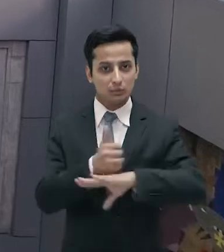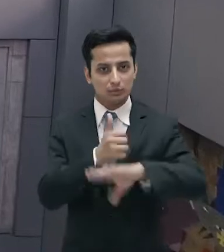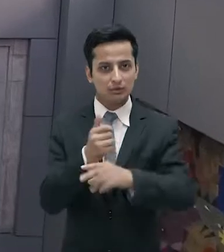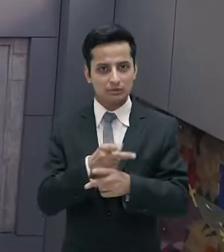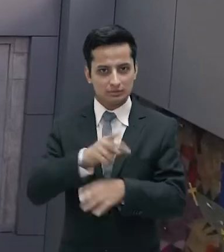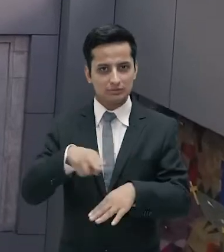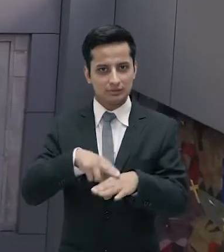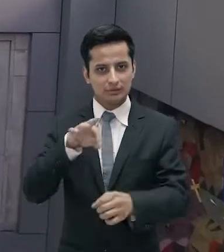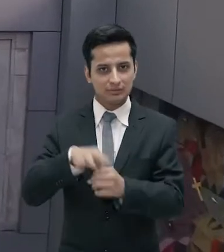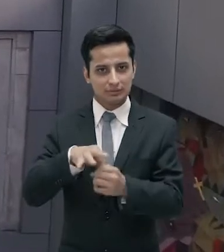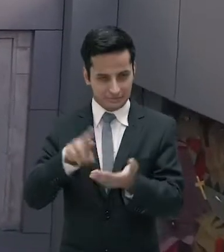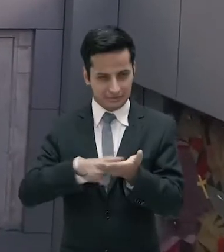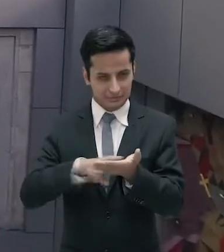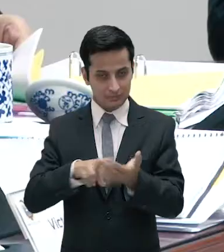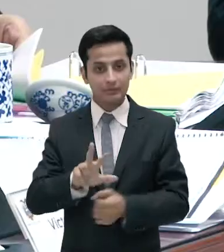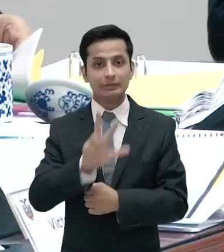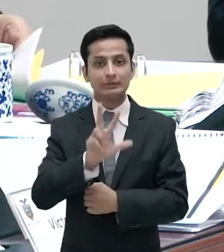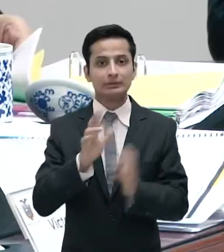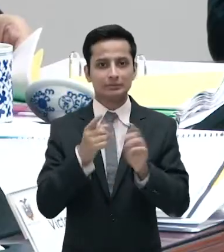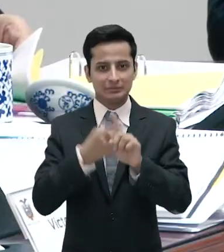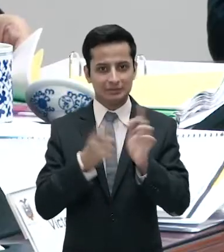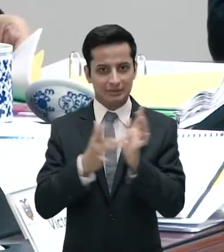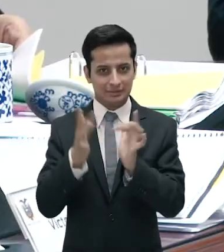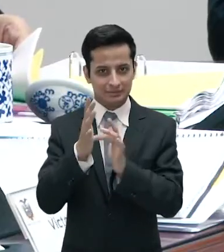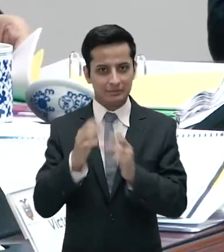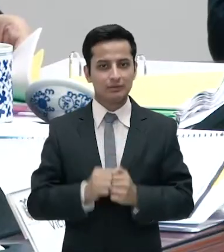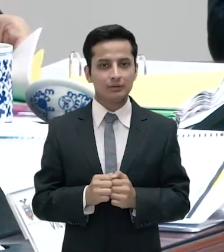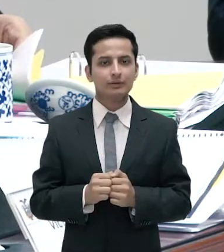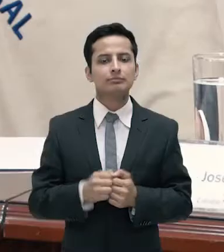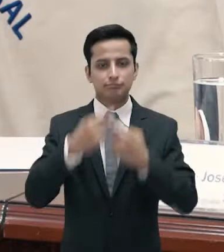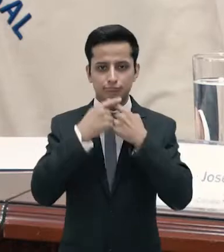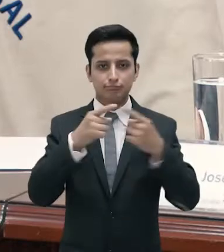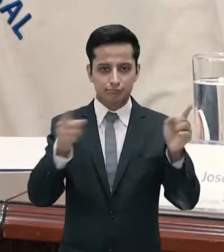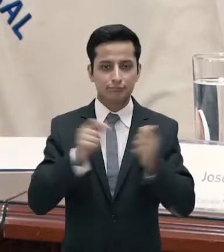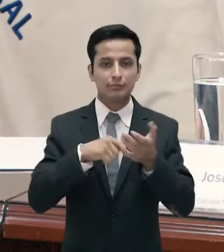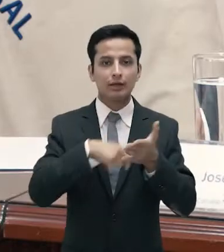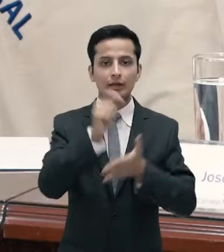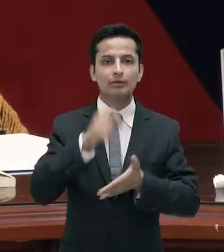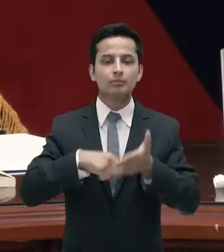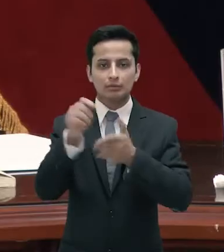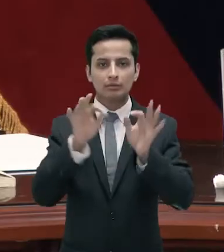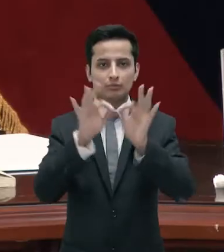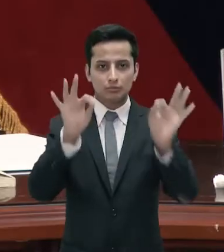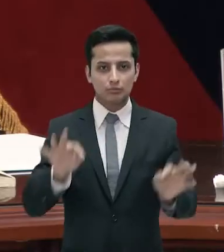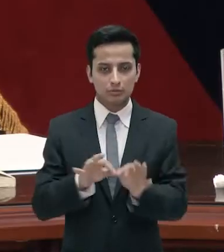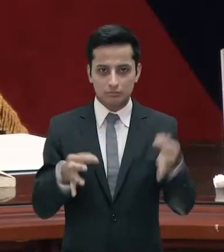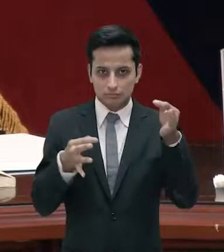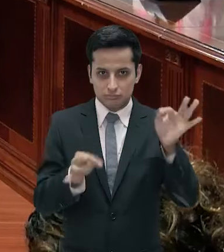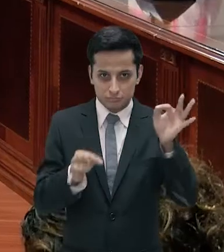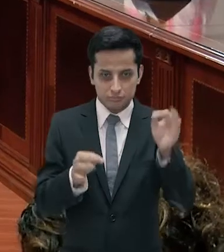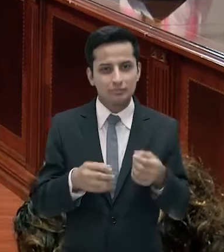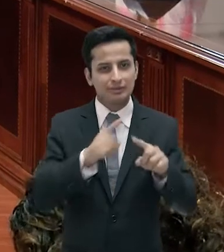El Pleno del Consejo Nacional Electoral, este 3 de abril en sesión ordinaria, resolvió aprobar el diseño de